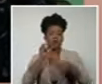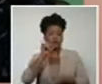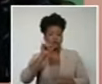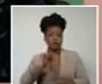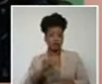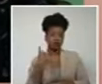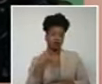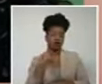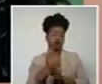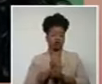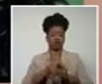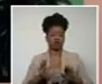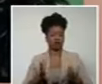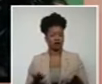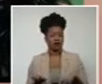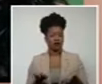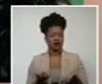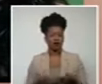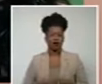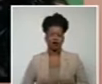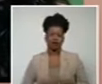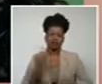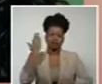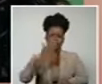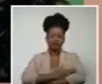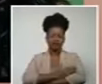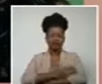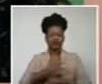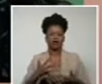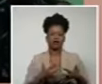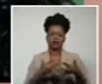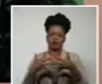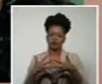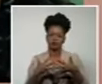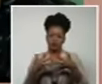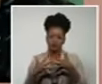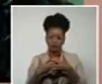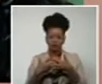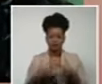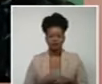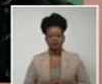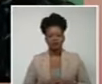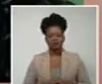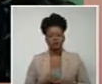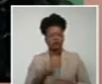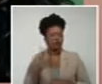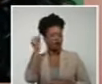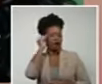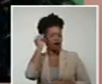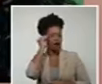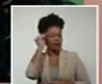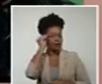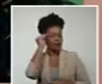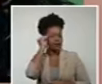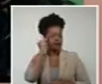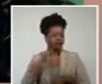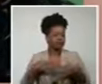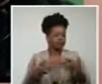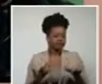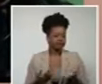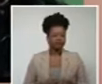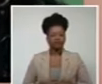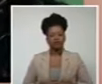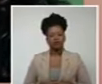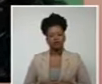años y que fue impuesto unilateralmente por Estados Unidos. Aprendí también de que a pesar de que